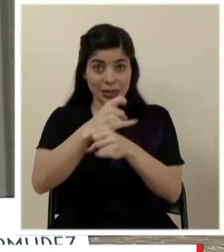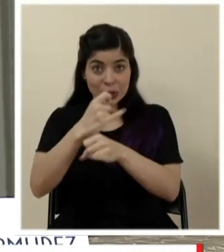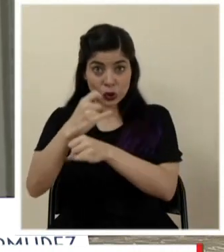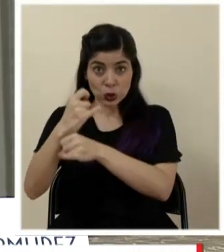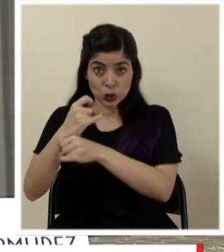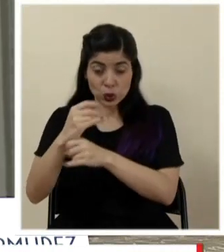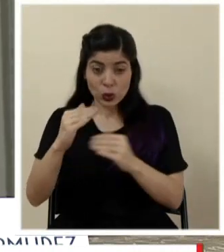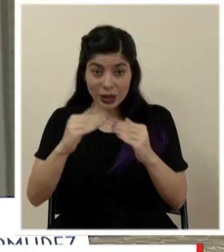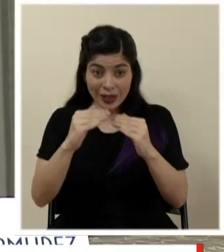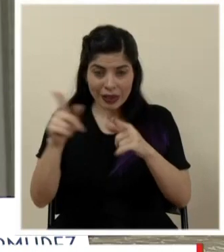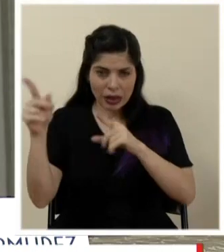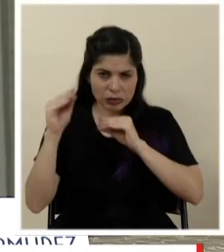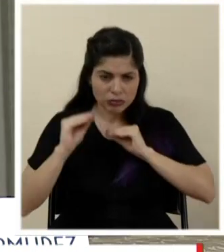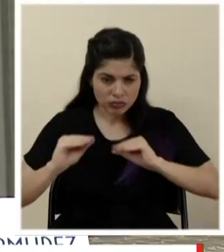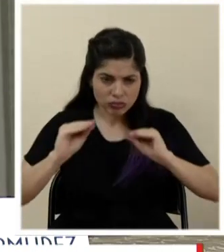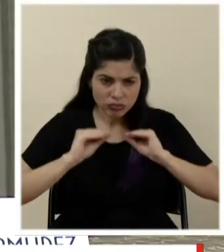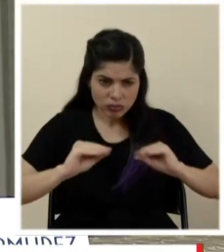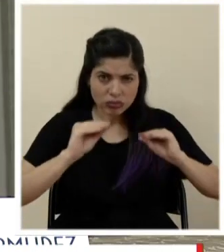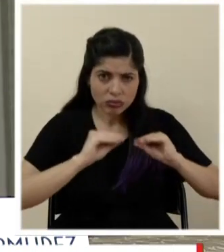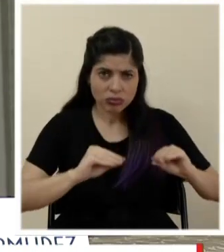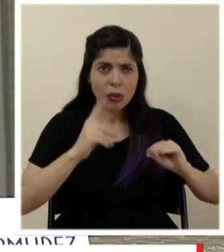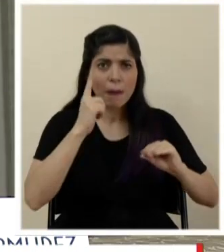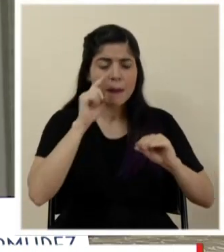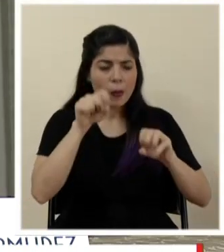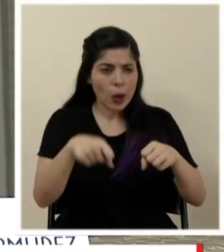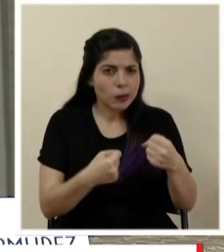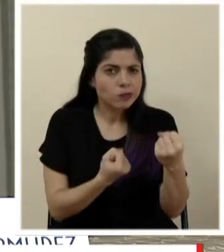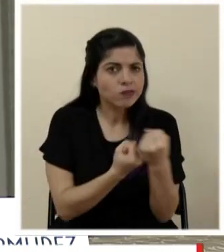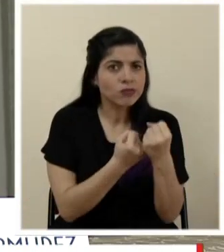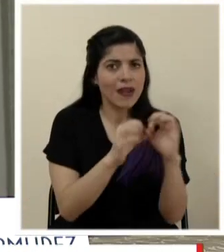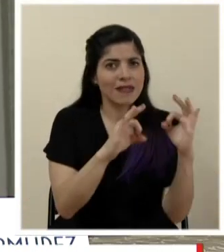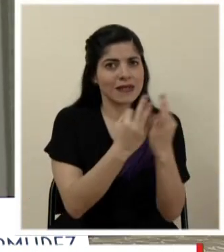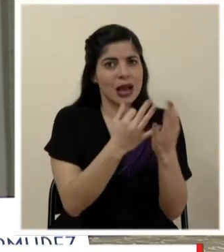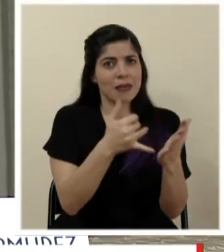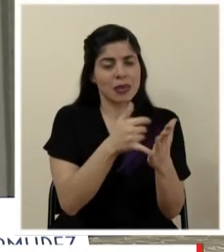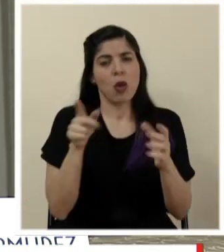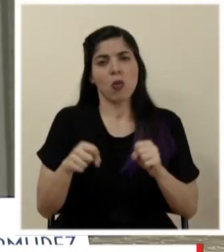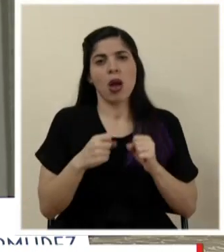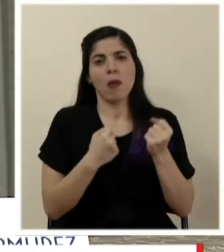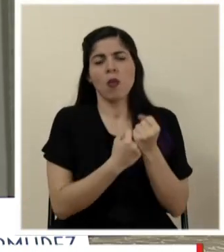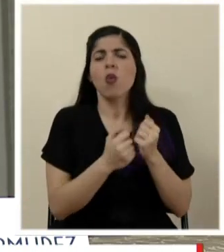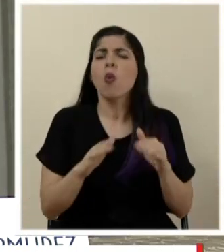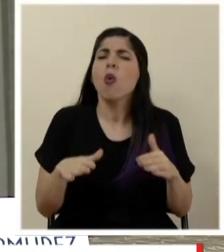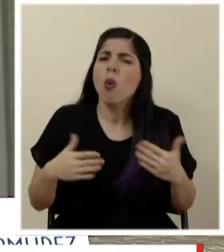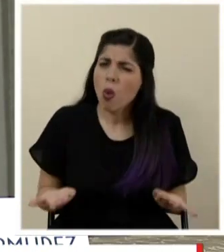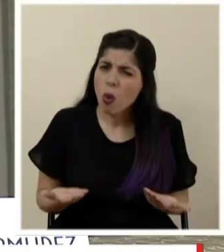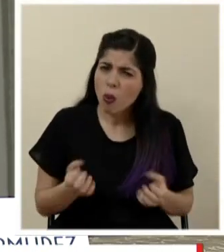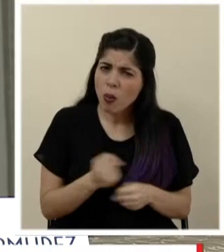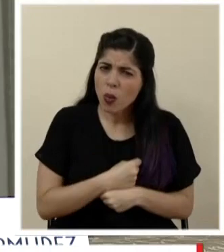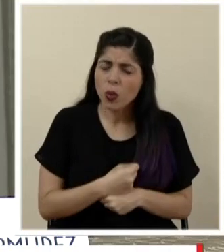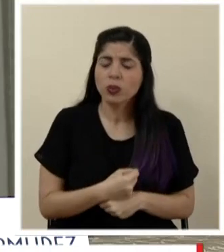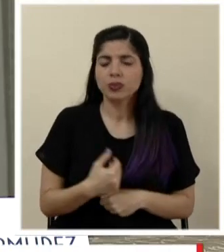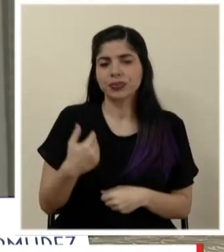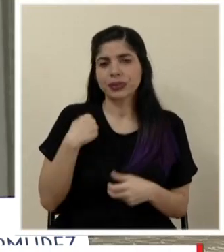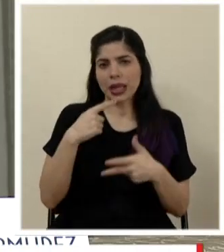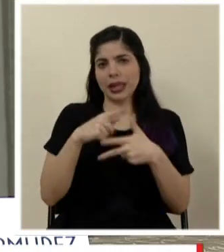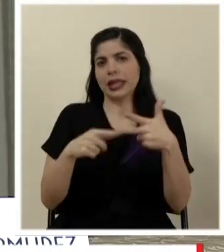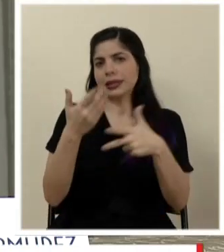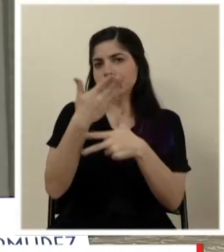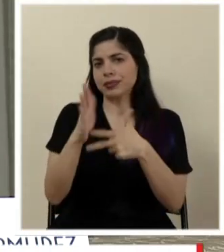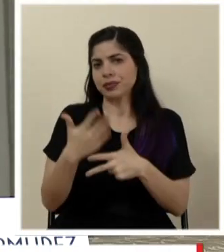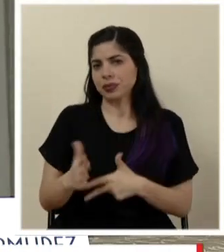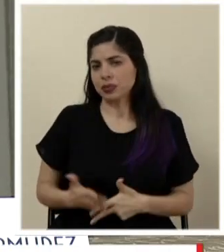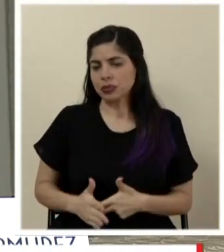instituciones en el nivel local y brindar apoyo directo a las familias más vulnerables. ¿Cómo lo hacemos? Básicamente mediante 3